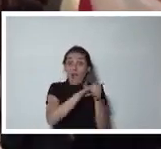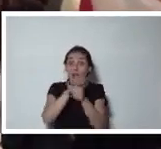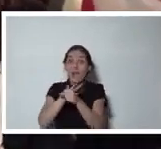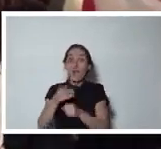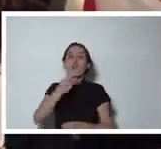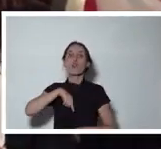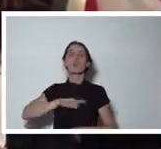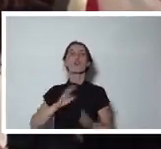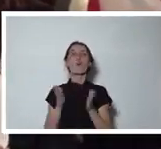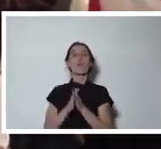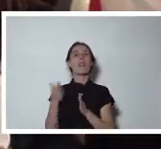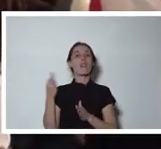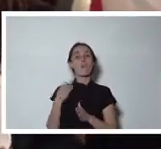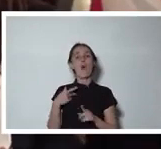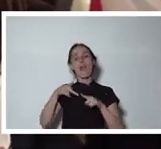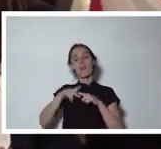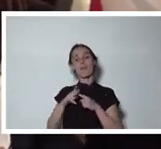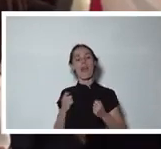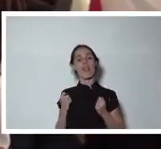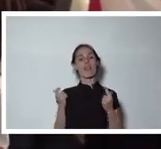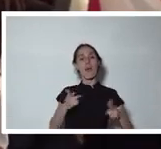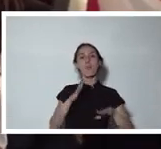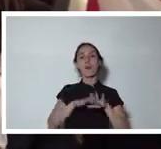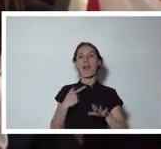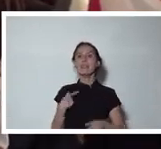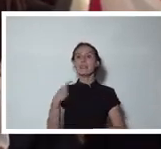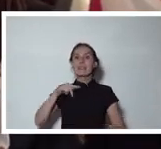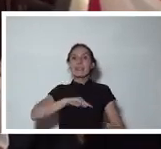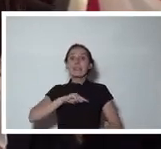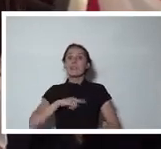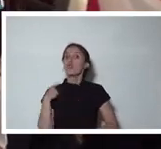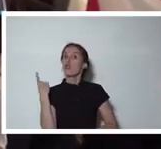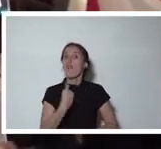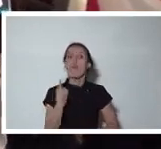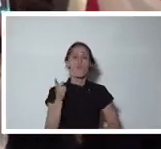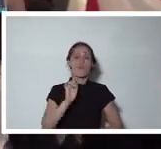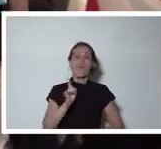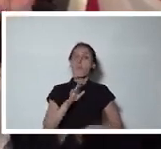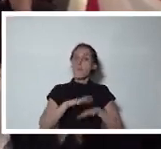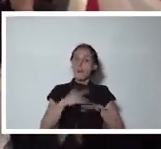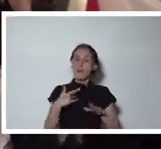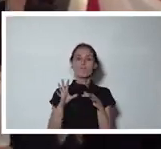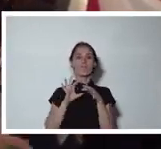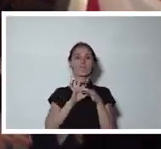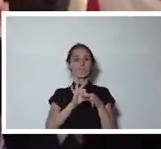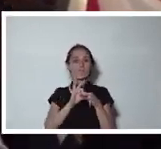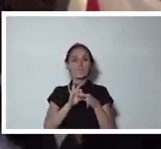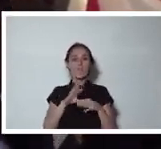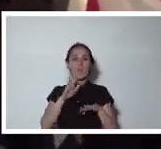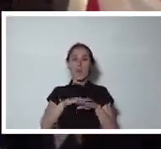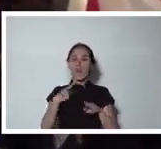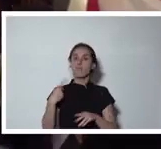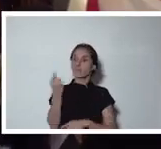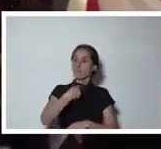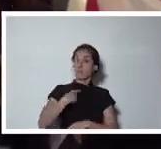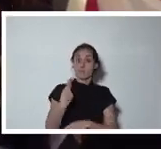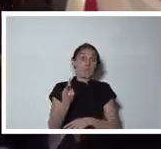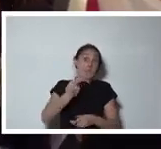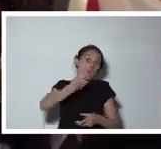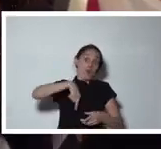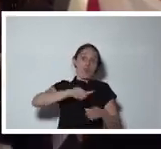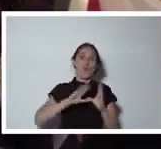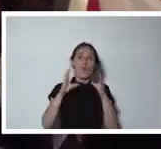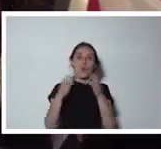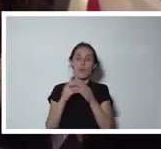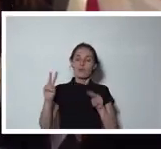herramienta para que nadie se sienta sola una herramienta para construir vínculos para mirarnos a los ojos y saber que solo